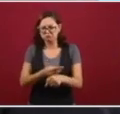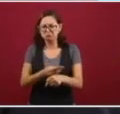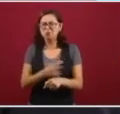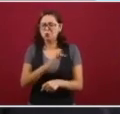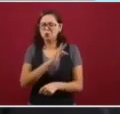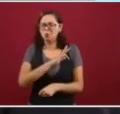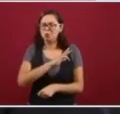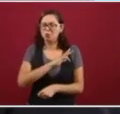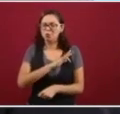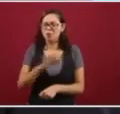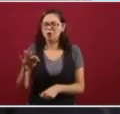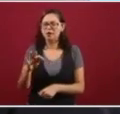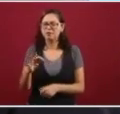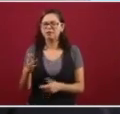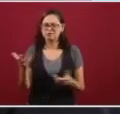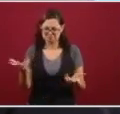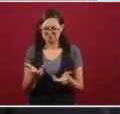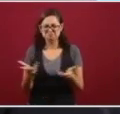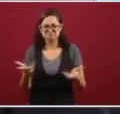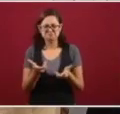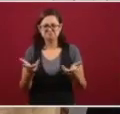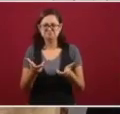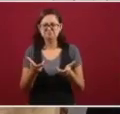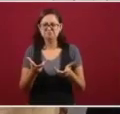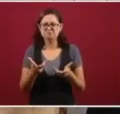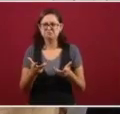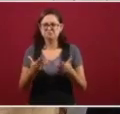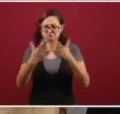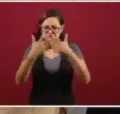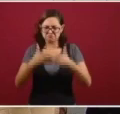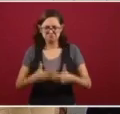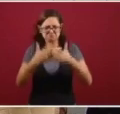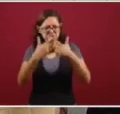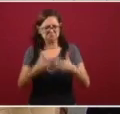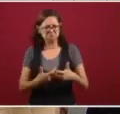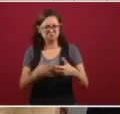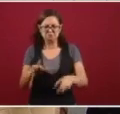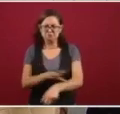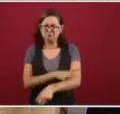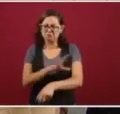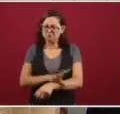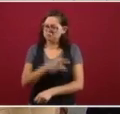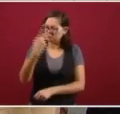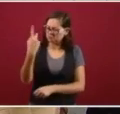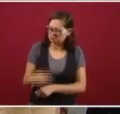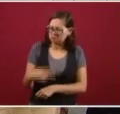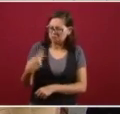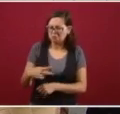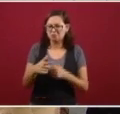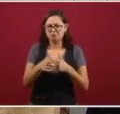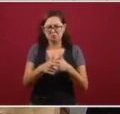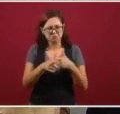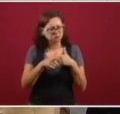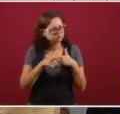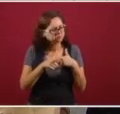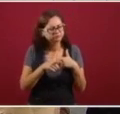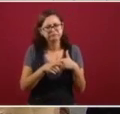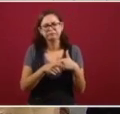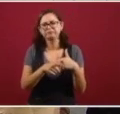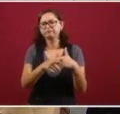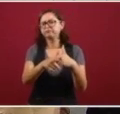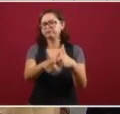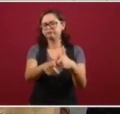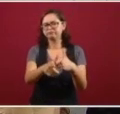era posible, y así conservar lo que es la generación del parque